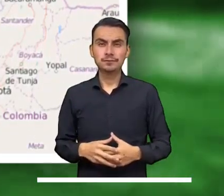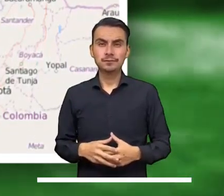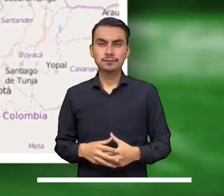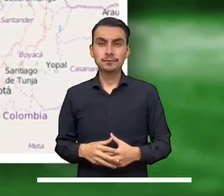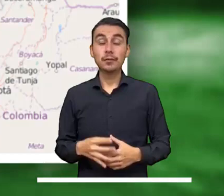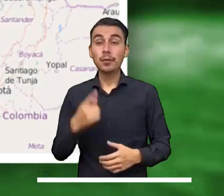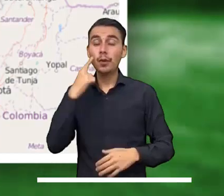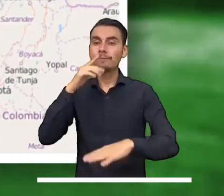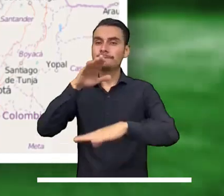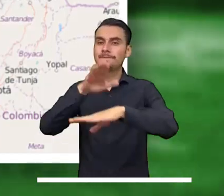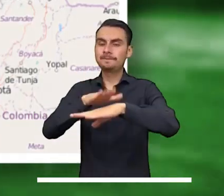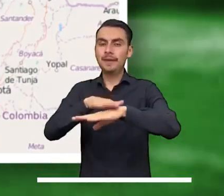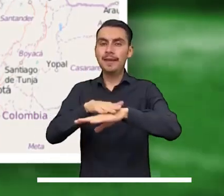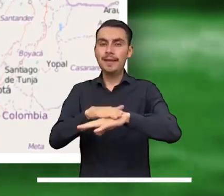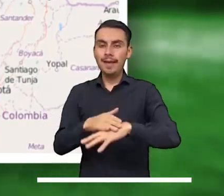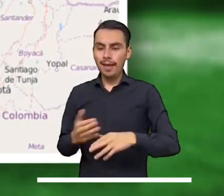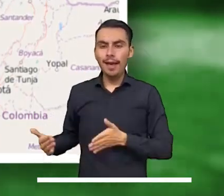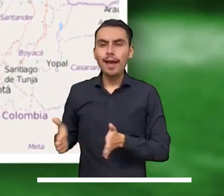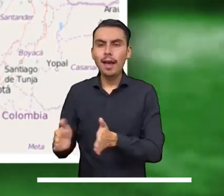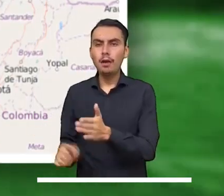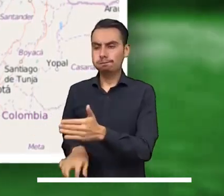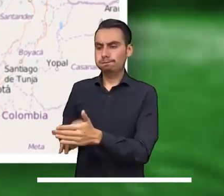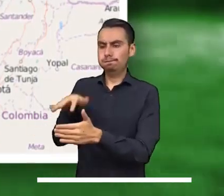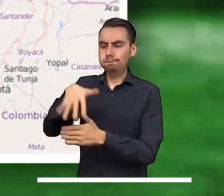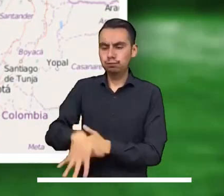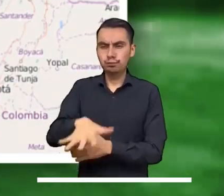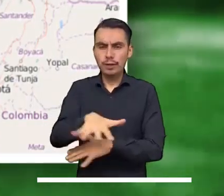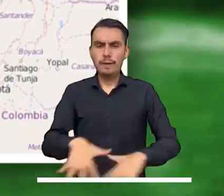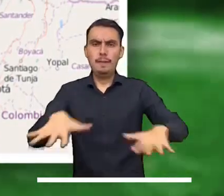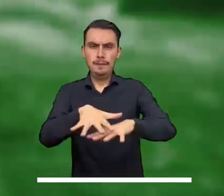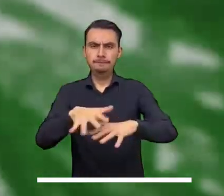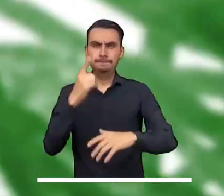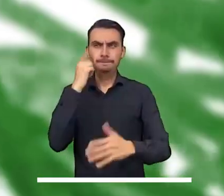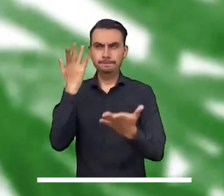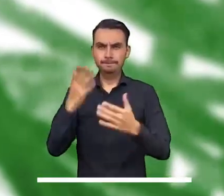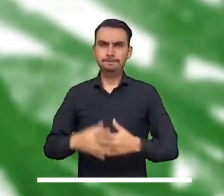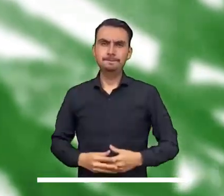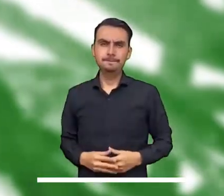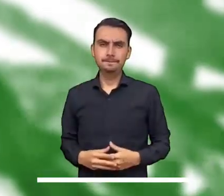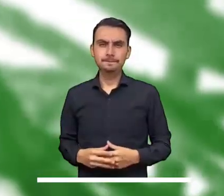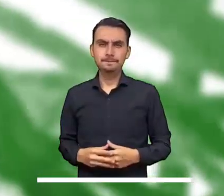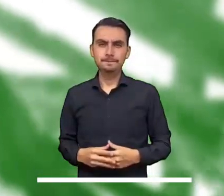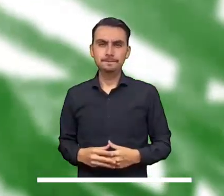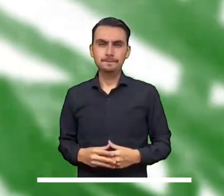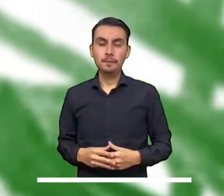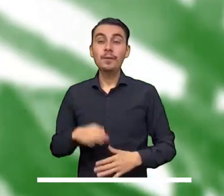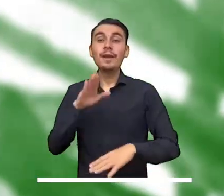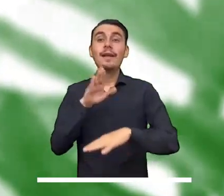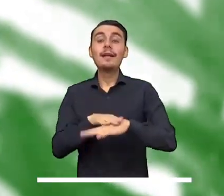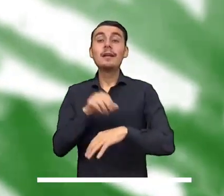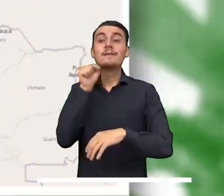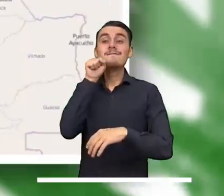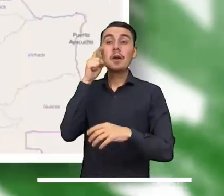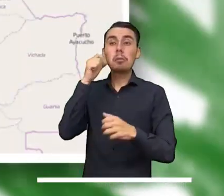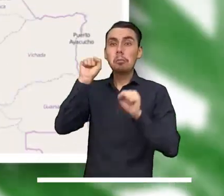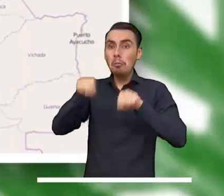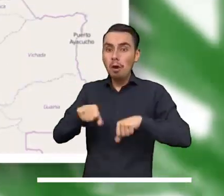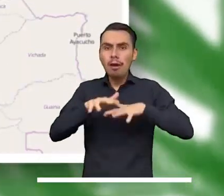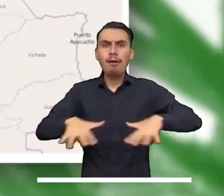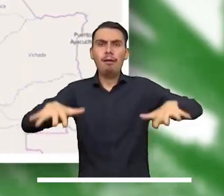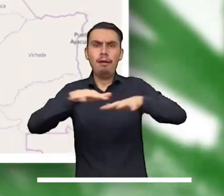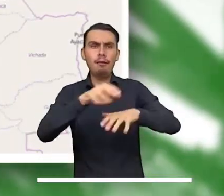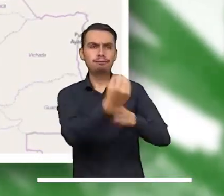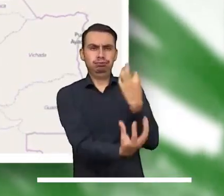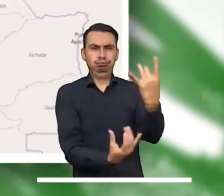un arroyo. Atención al desbordamiento de la quebrada Catarnica y el canal Valencia. Alerta naranja